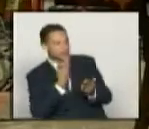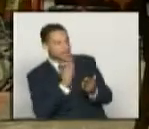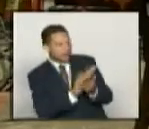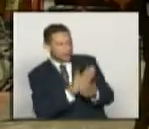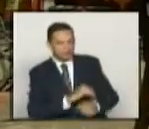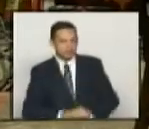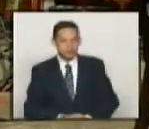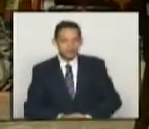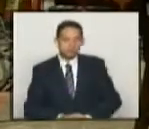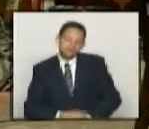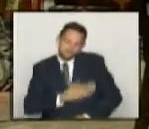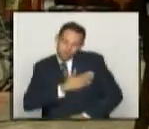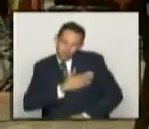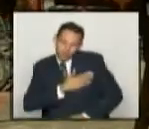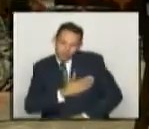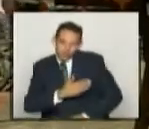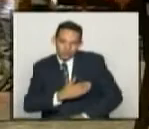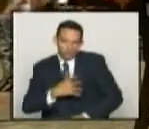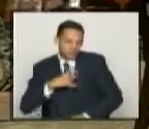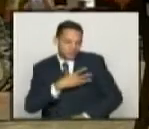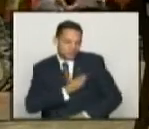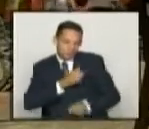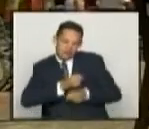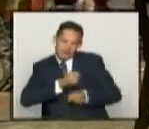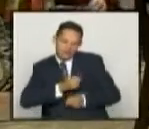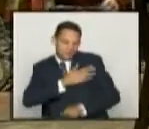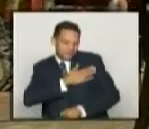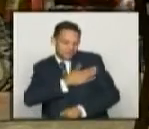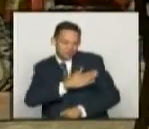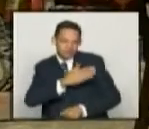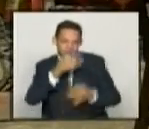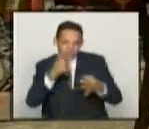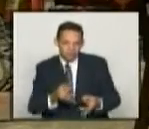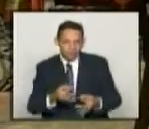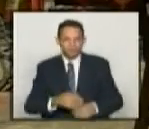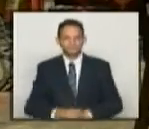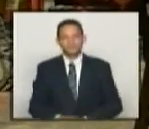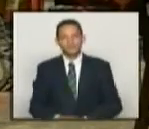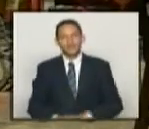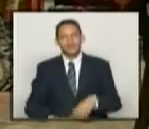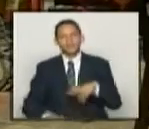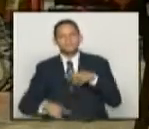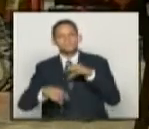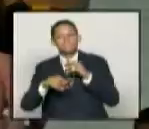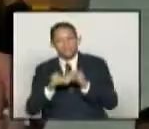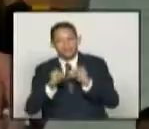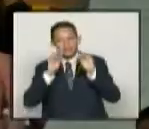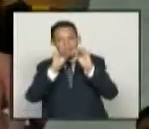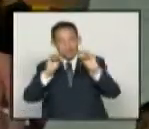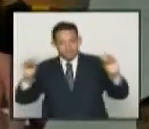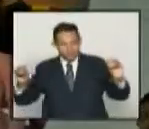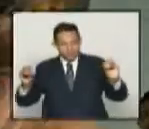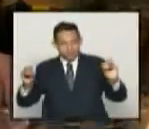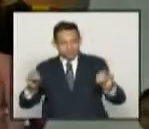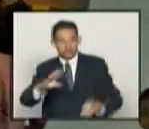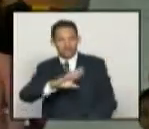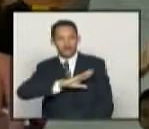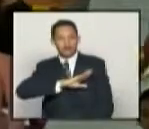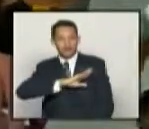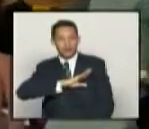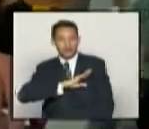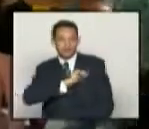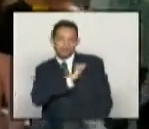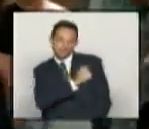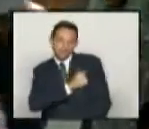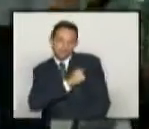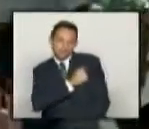pero eso es nuestro deber, lo que estamos haciendo lo que es nuestro deber apenas, pero se los agradezco. Quiero hacer, resaltarle, alcalde, algo que usted